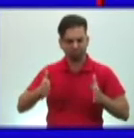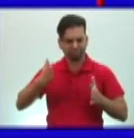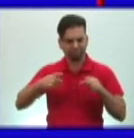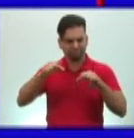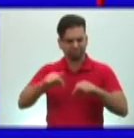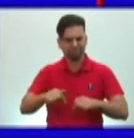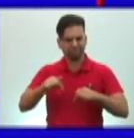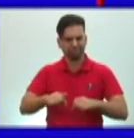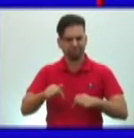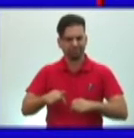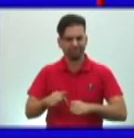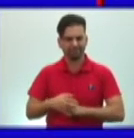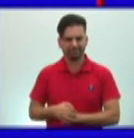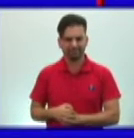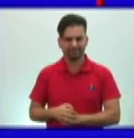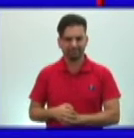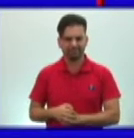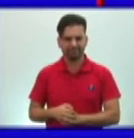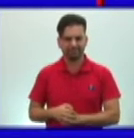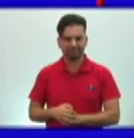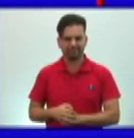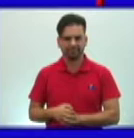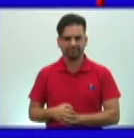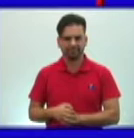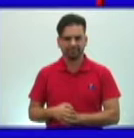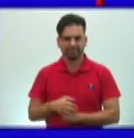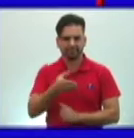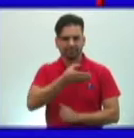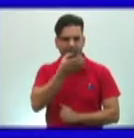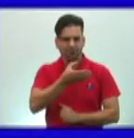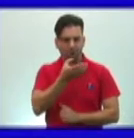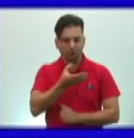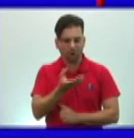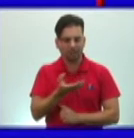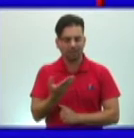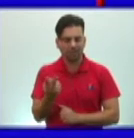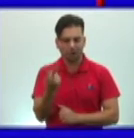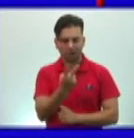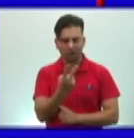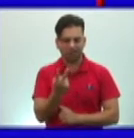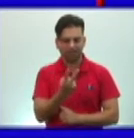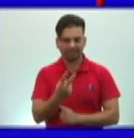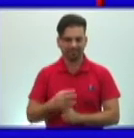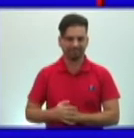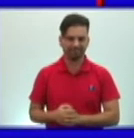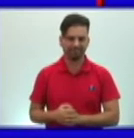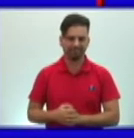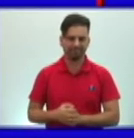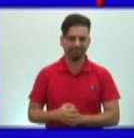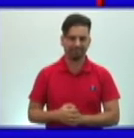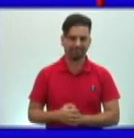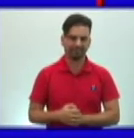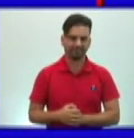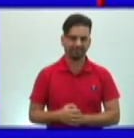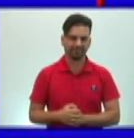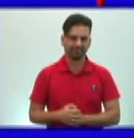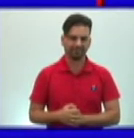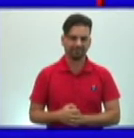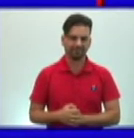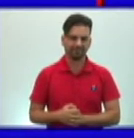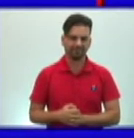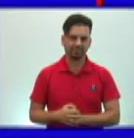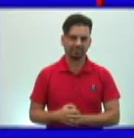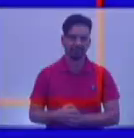que devienen en posiciones y concepciones materialistas e idealistas. Como siempre, les proponemos